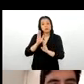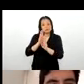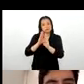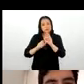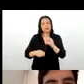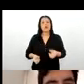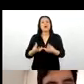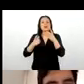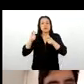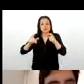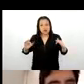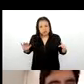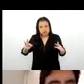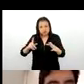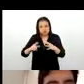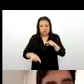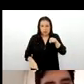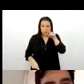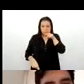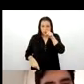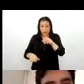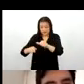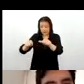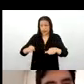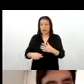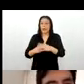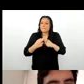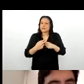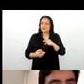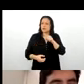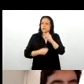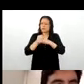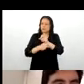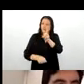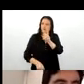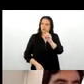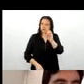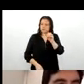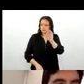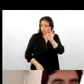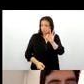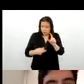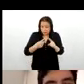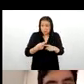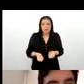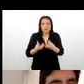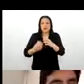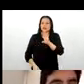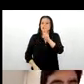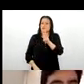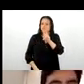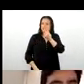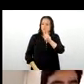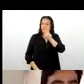de visitantes que han llegado a estas áreas naturales protegidas desde el año 2009, vemos que hemos iniciado con 629